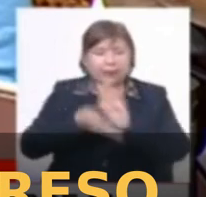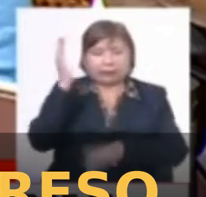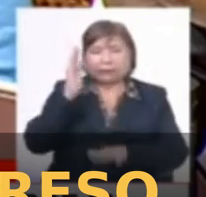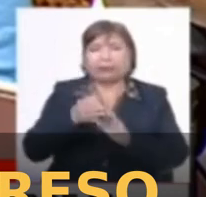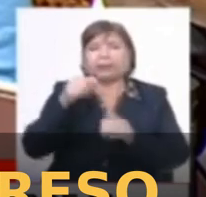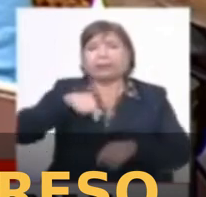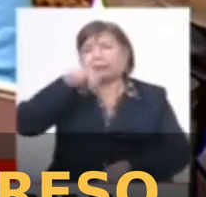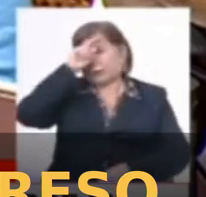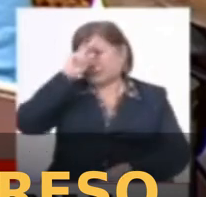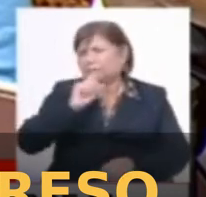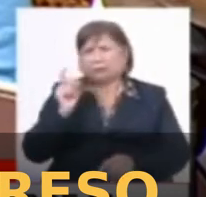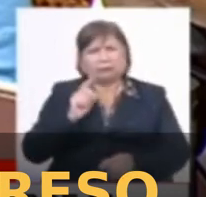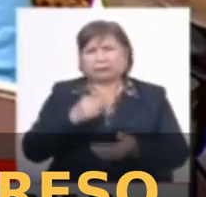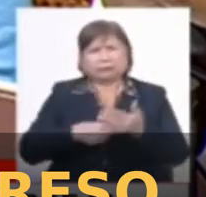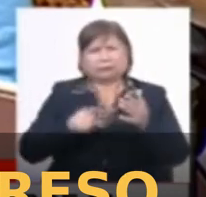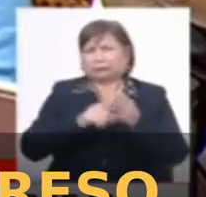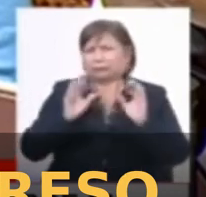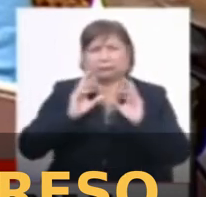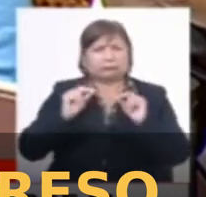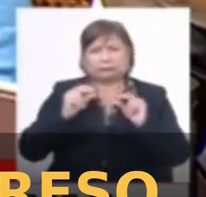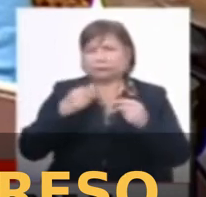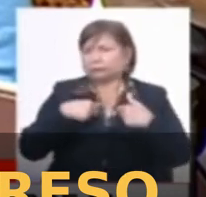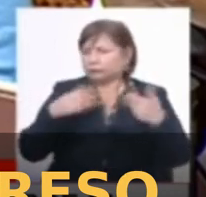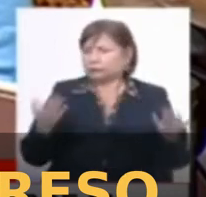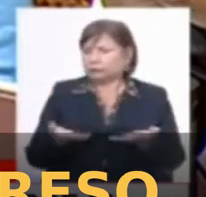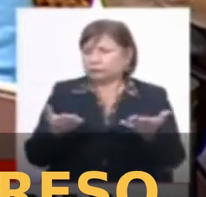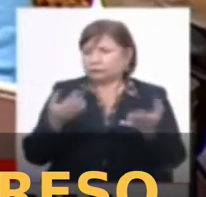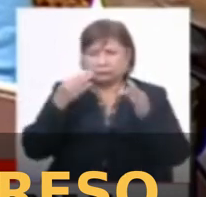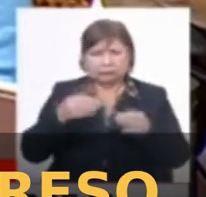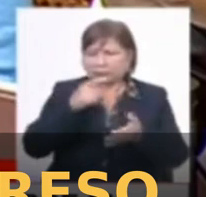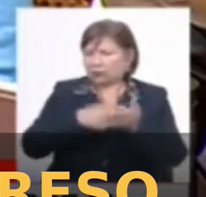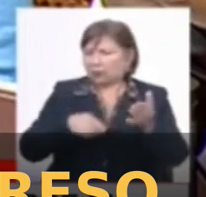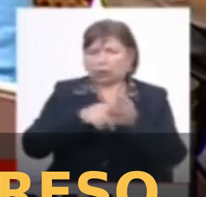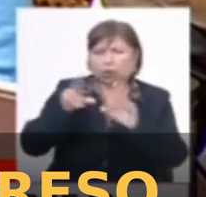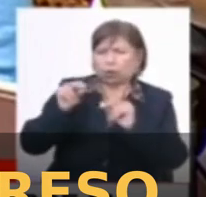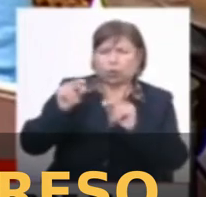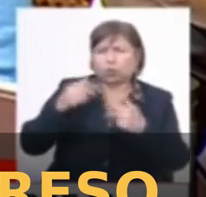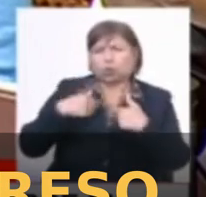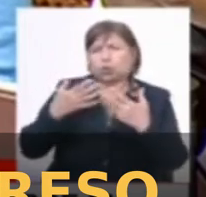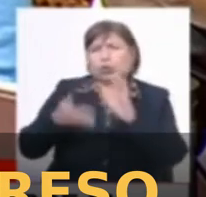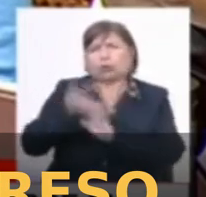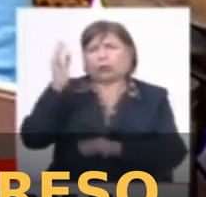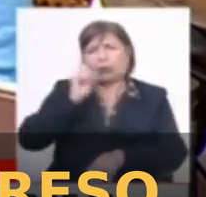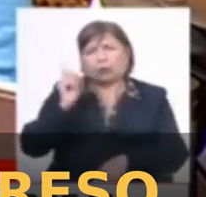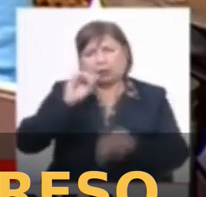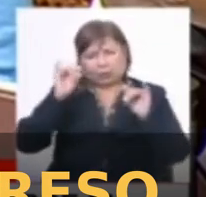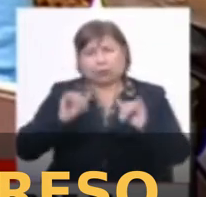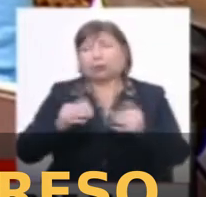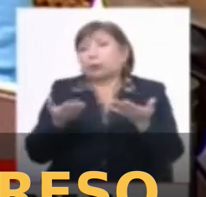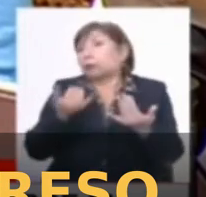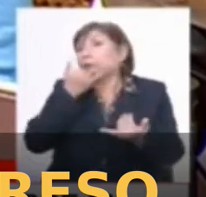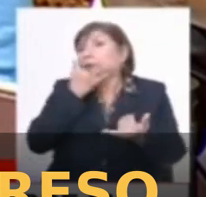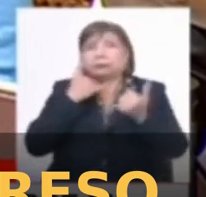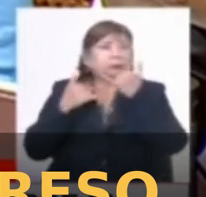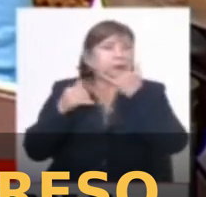país. Bruno se negó a ese hecho, créame, yo estuve presente. Se negó, en ese momento él tenía toda la intención. No sé qué pasó